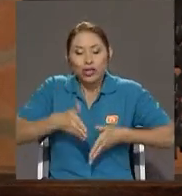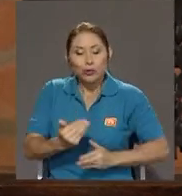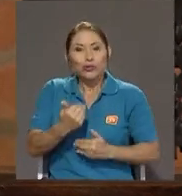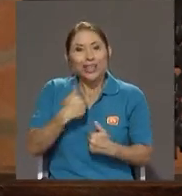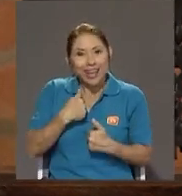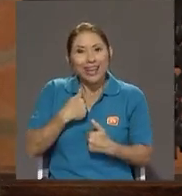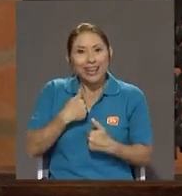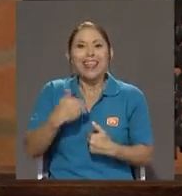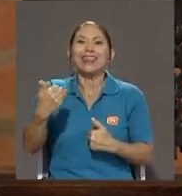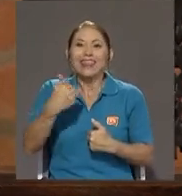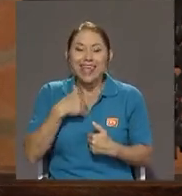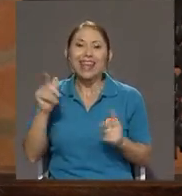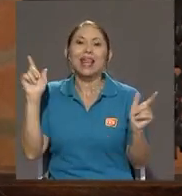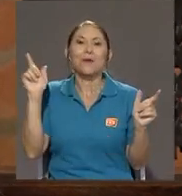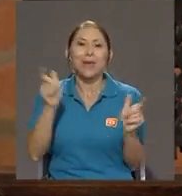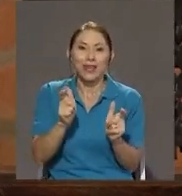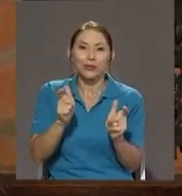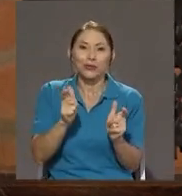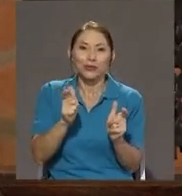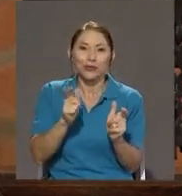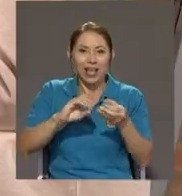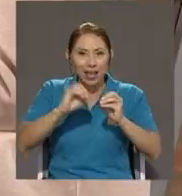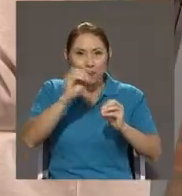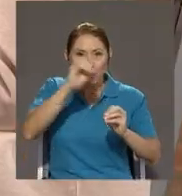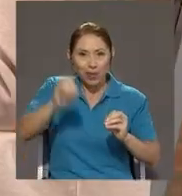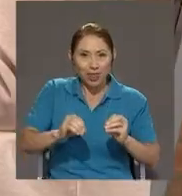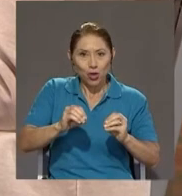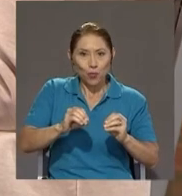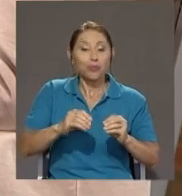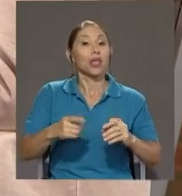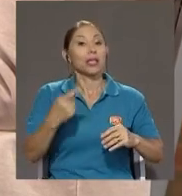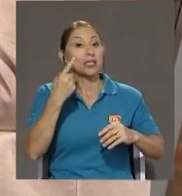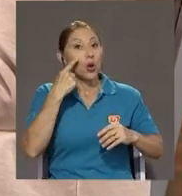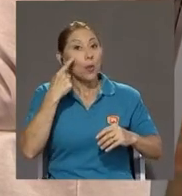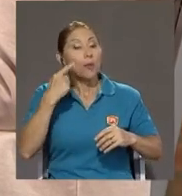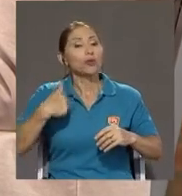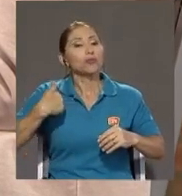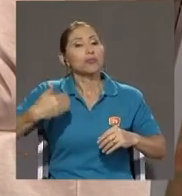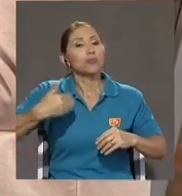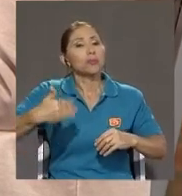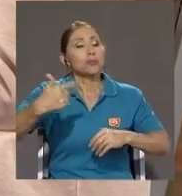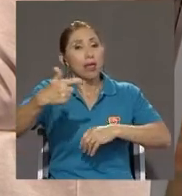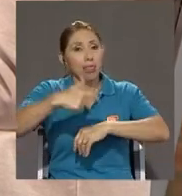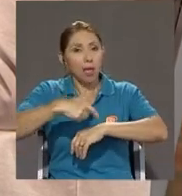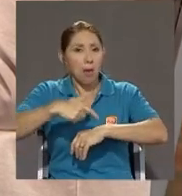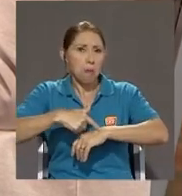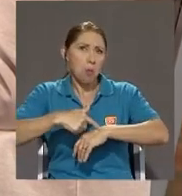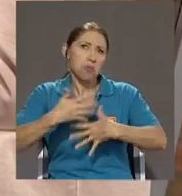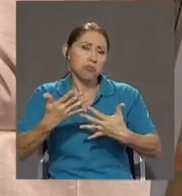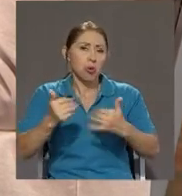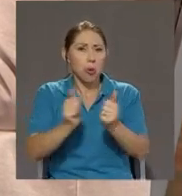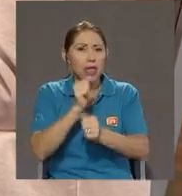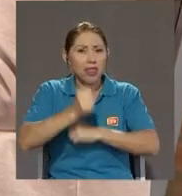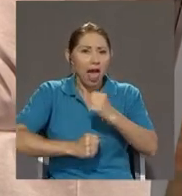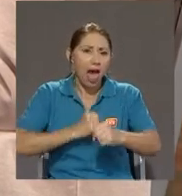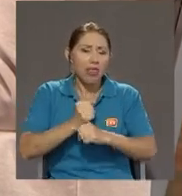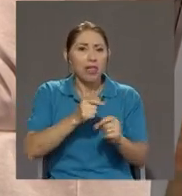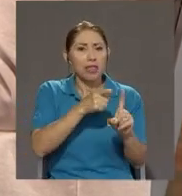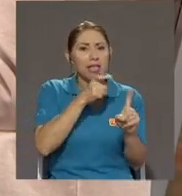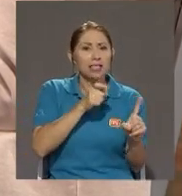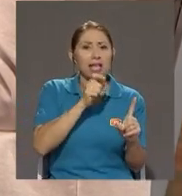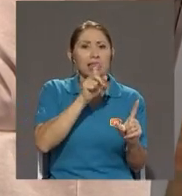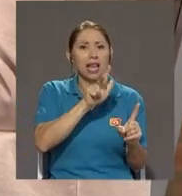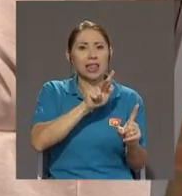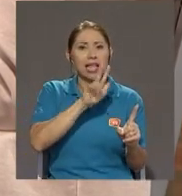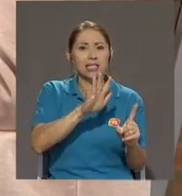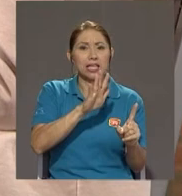¿verdad? En promedio. Luego, si los vemos a lo largo de la edad, a partir de los 35 a 39 años,